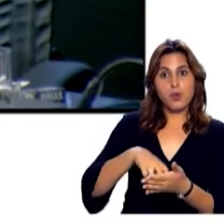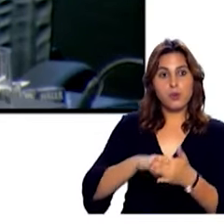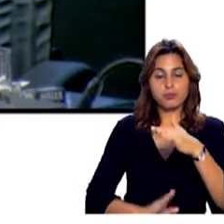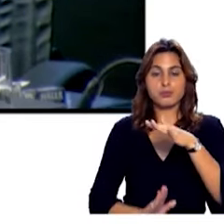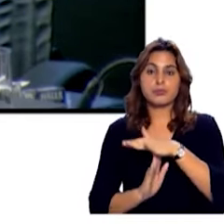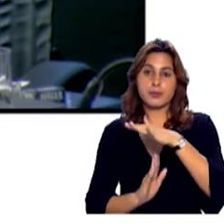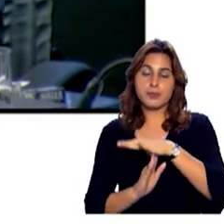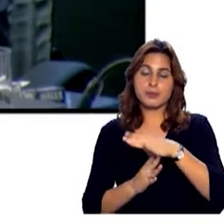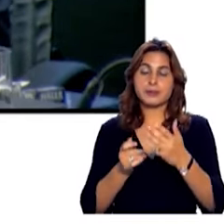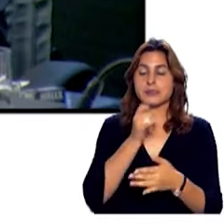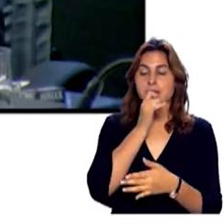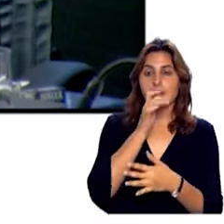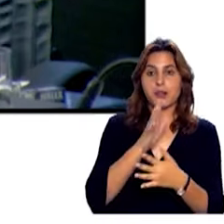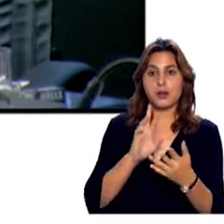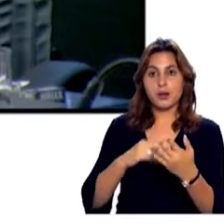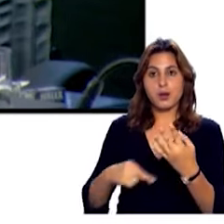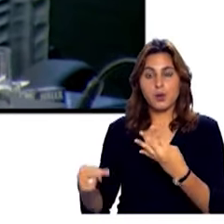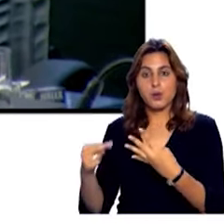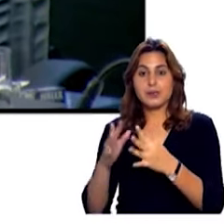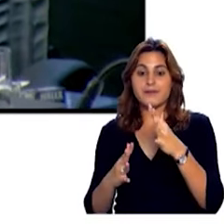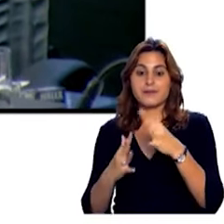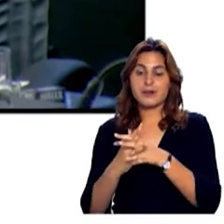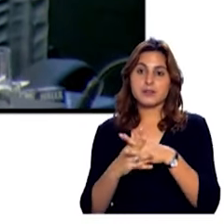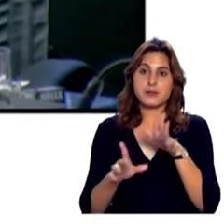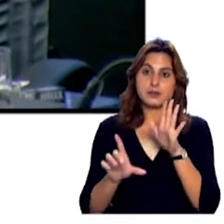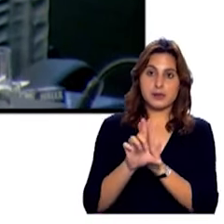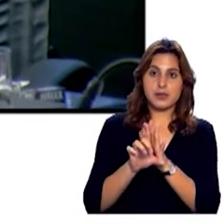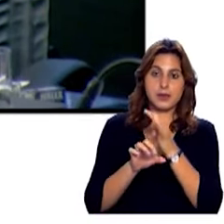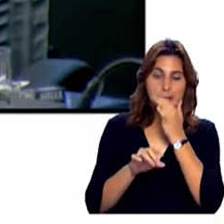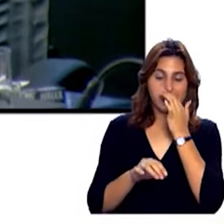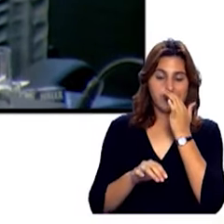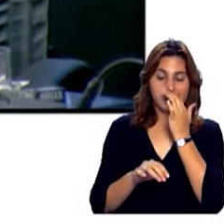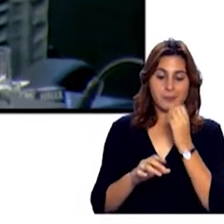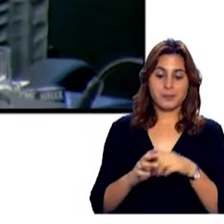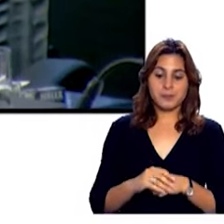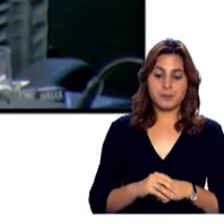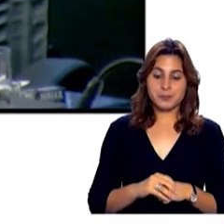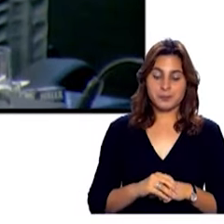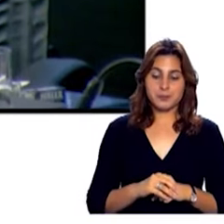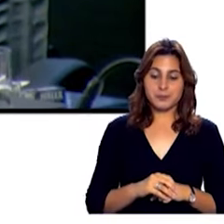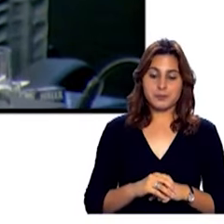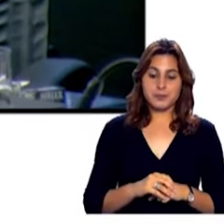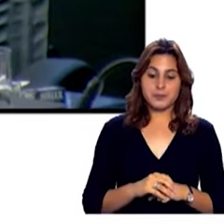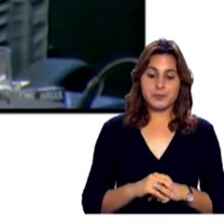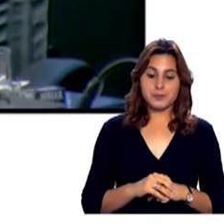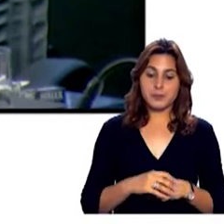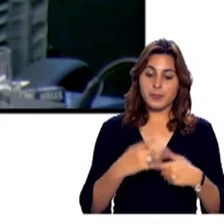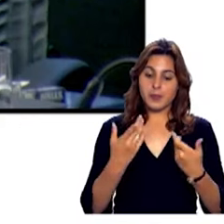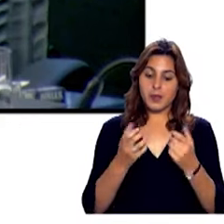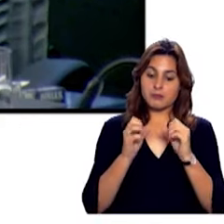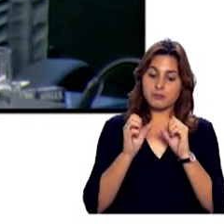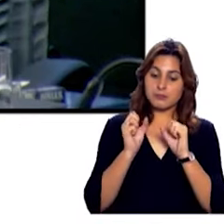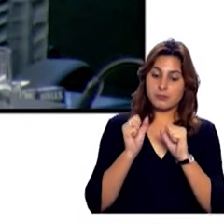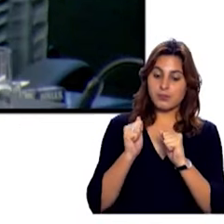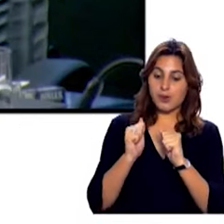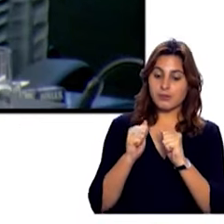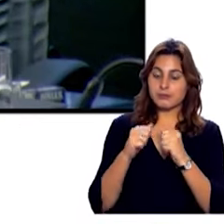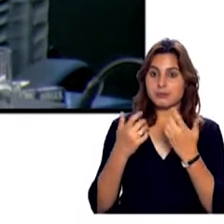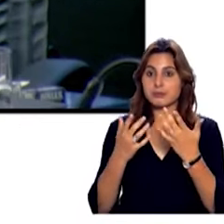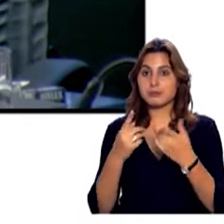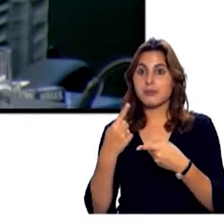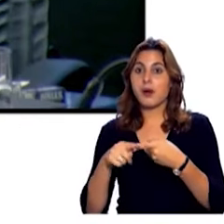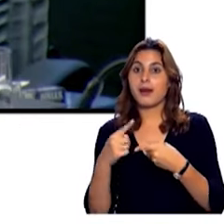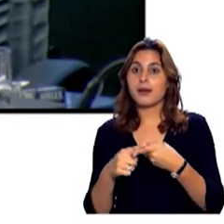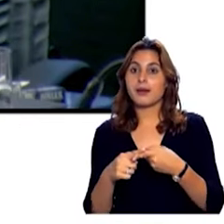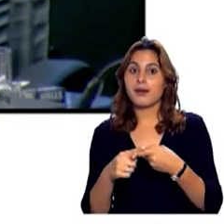solo pueden plantear problemas de su normativa qué se persigue con eso se persigue que el tribunal Supremo se pronuncie sobre la interpretación